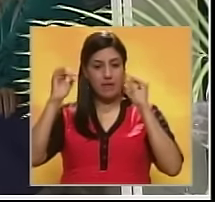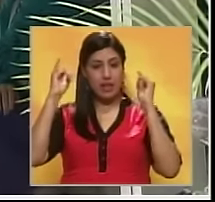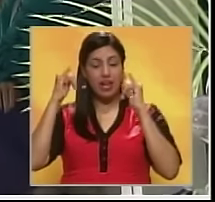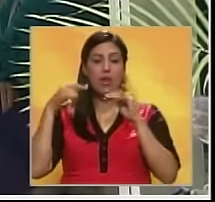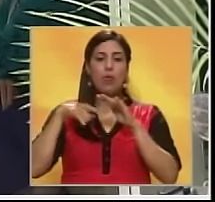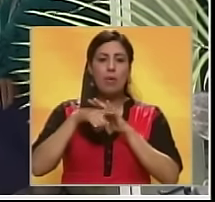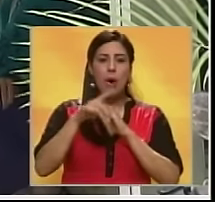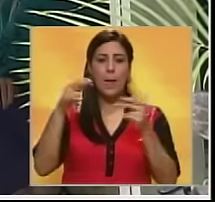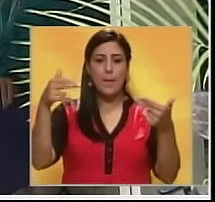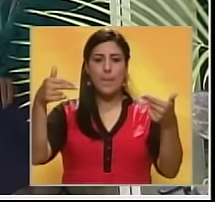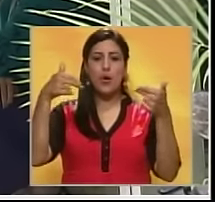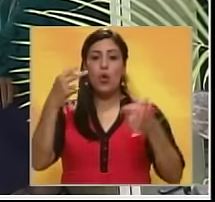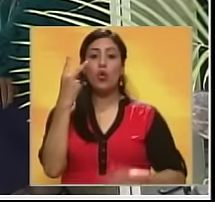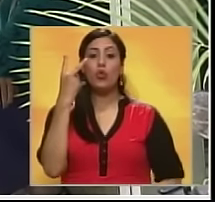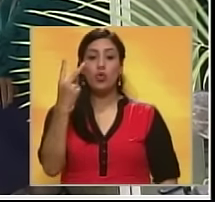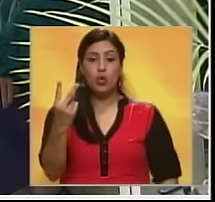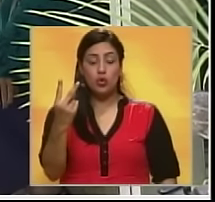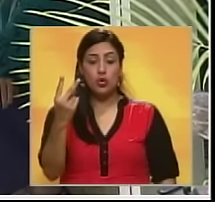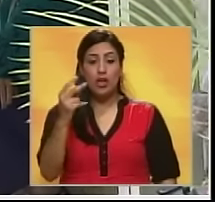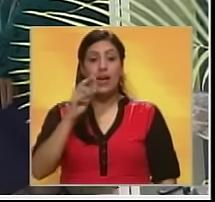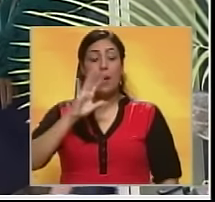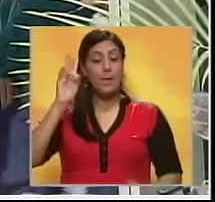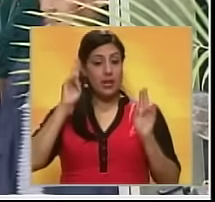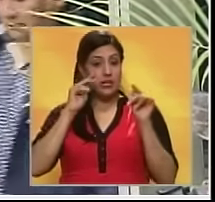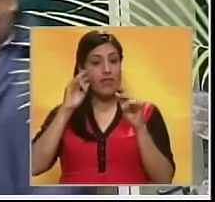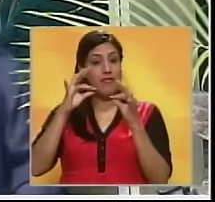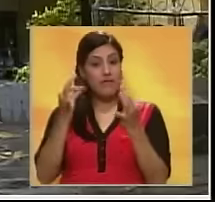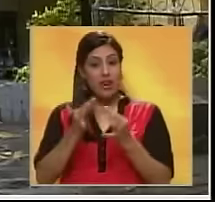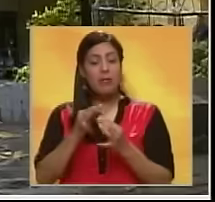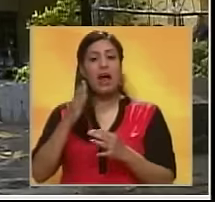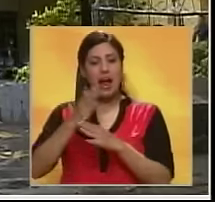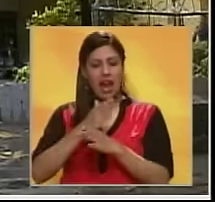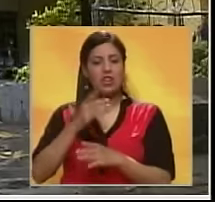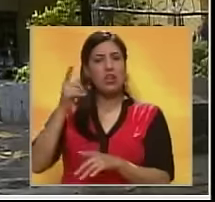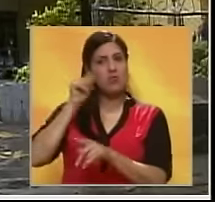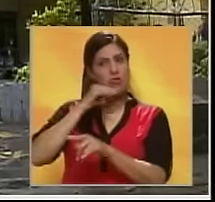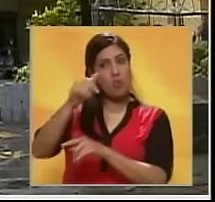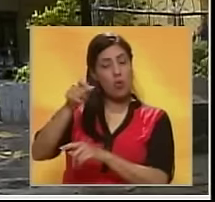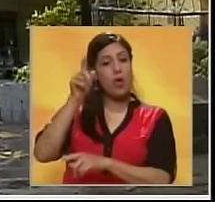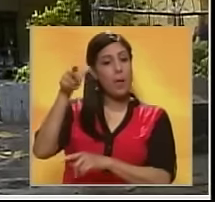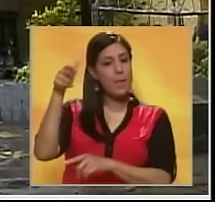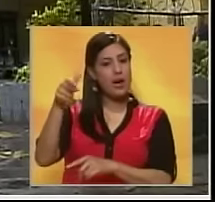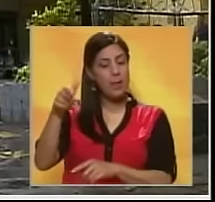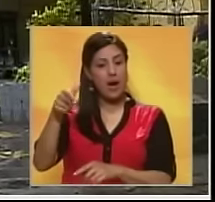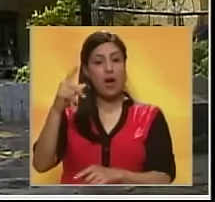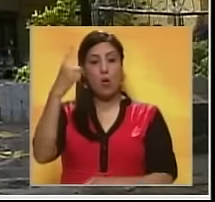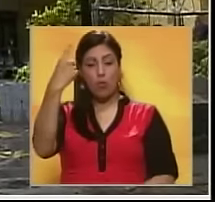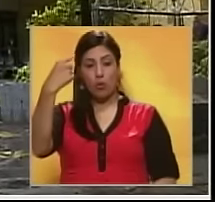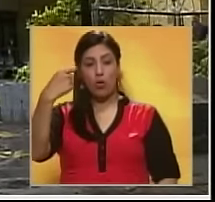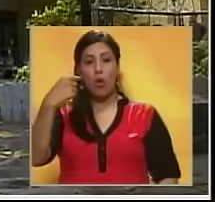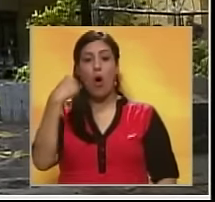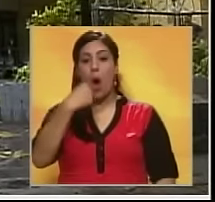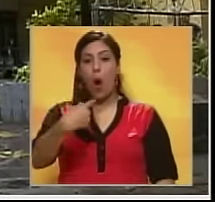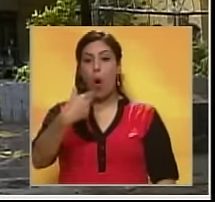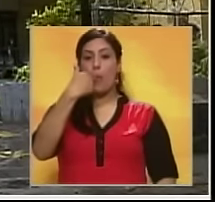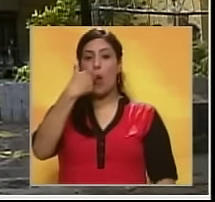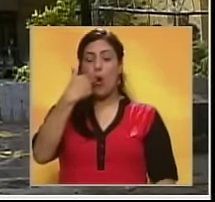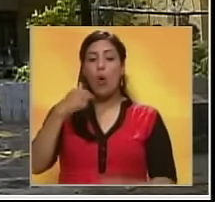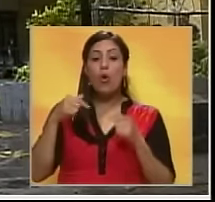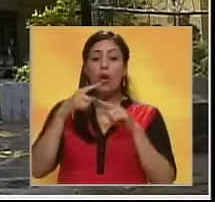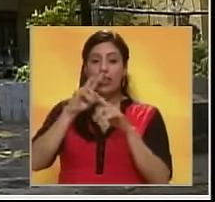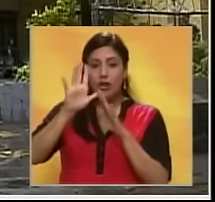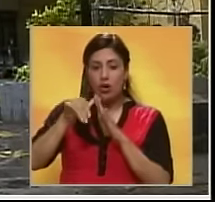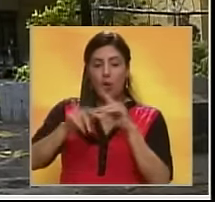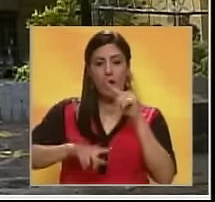fue interceptado por 2 sujetos que, según familiares, ya le habían amenazado. Le asesinan de un disparo en la boca y roban todas